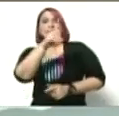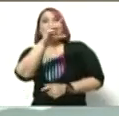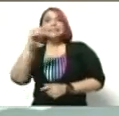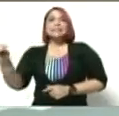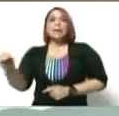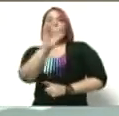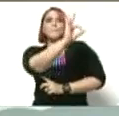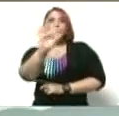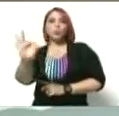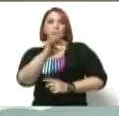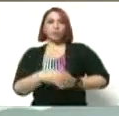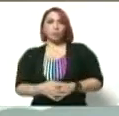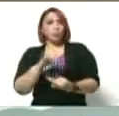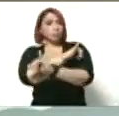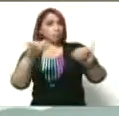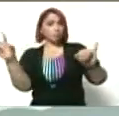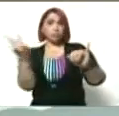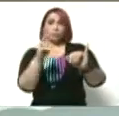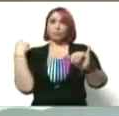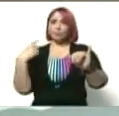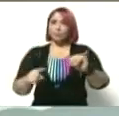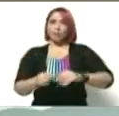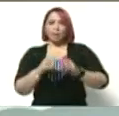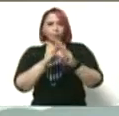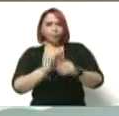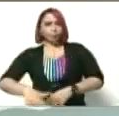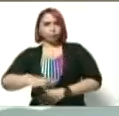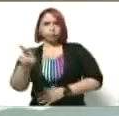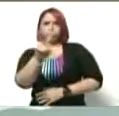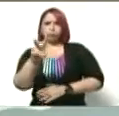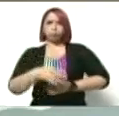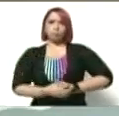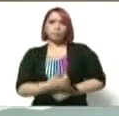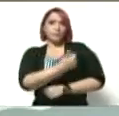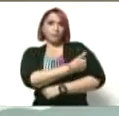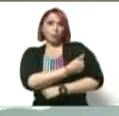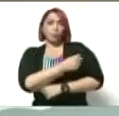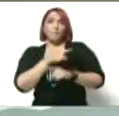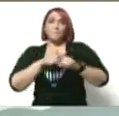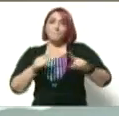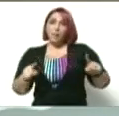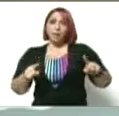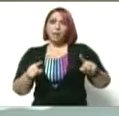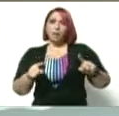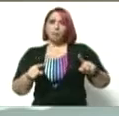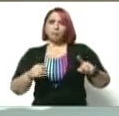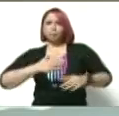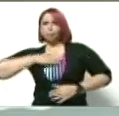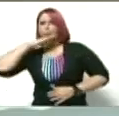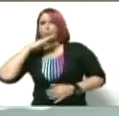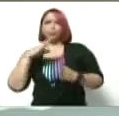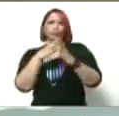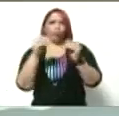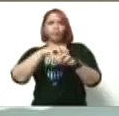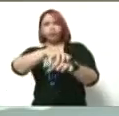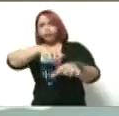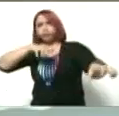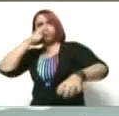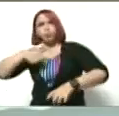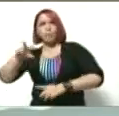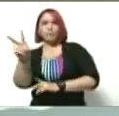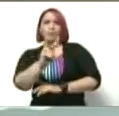ya venezuela tiene en el territorio la vacuna para vacunar a todo el pueblo venezolano y anunció